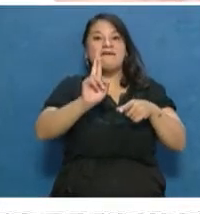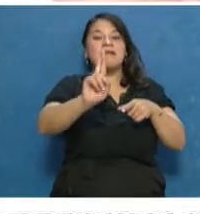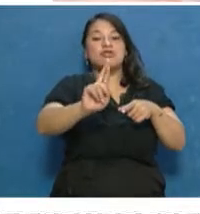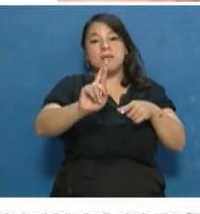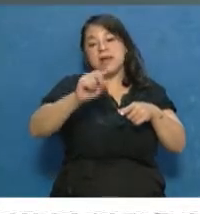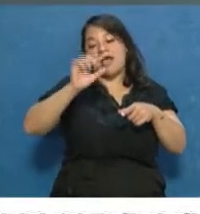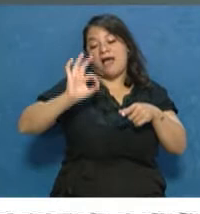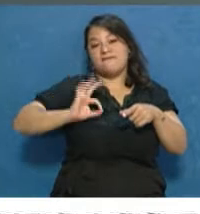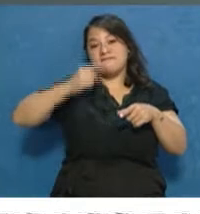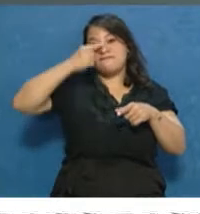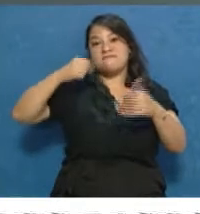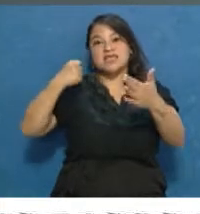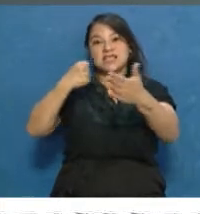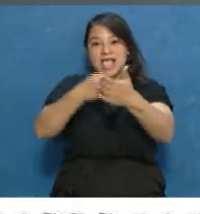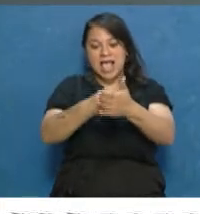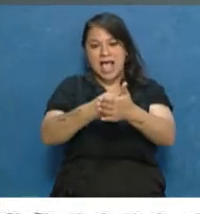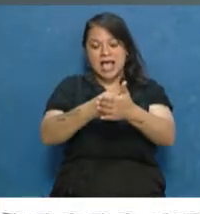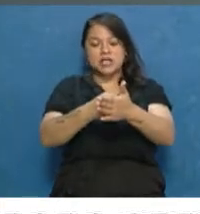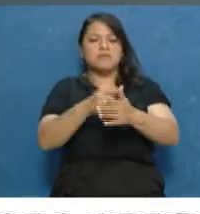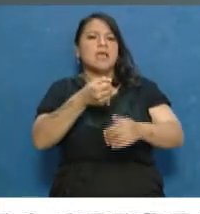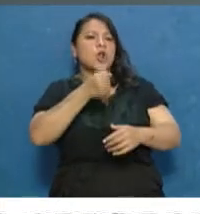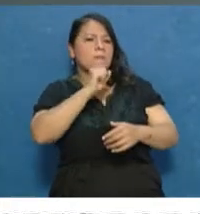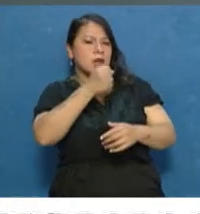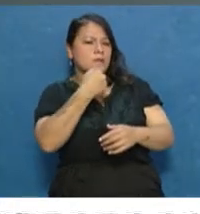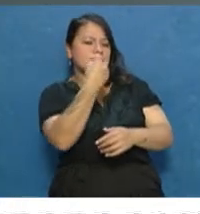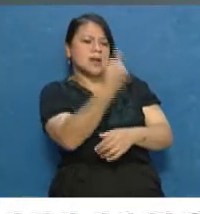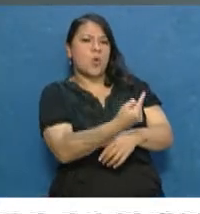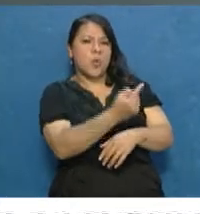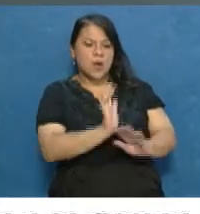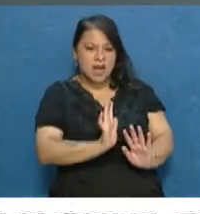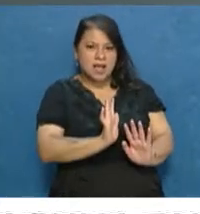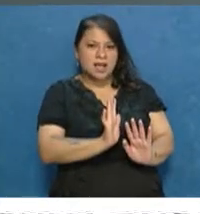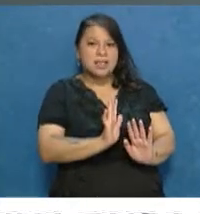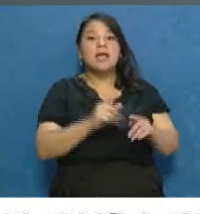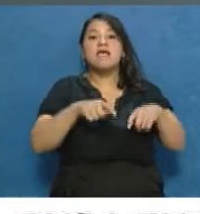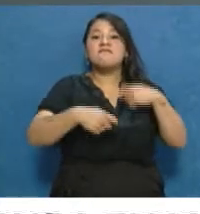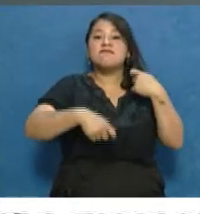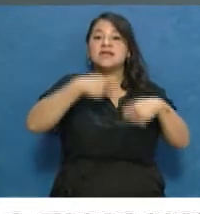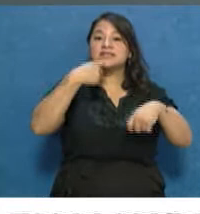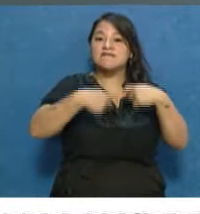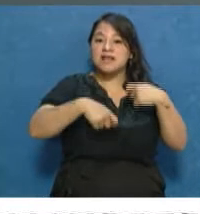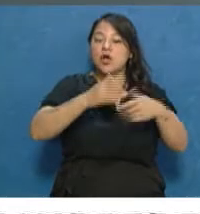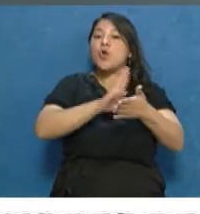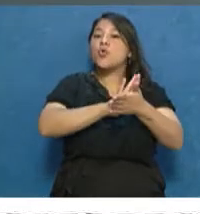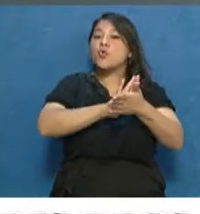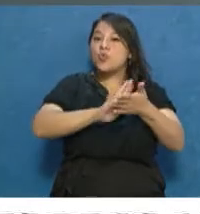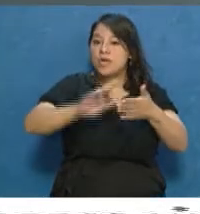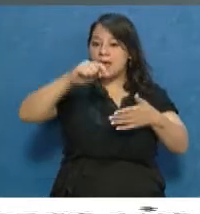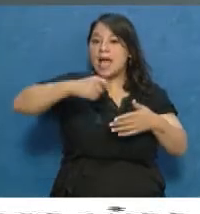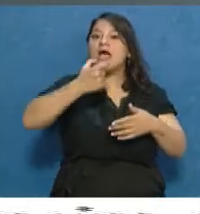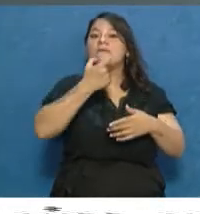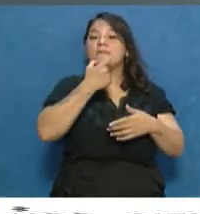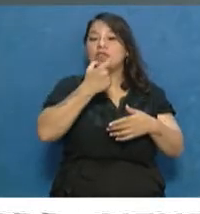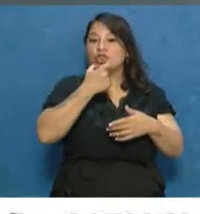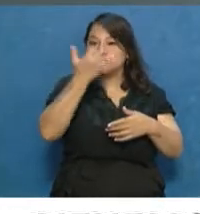año. Claramente fue consultado por el periodismo, ya que hay nuevas flexibilizaciones en la provincia de Mendoza y